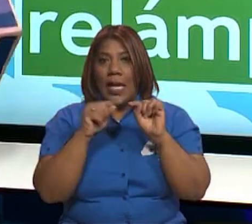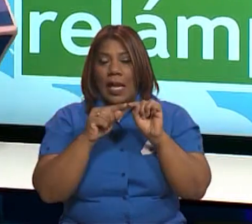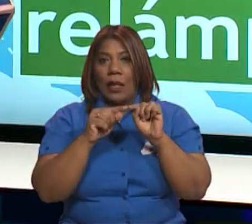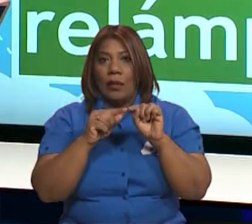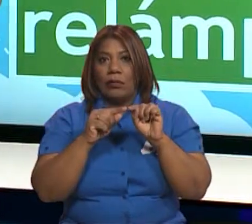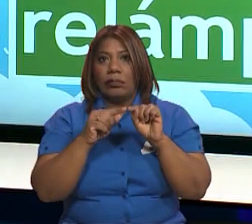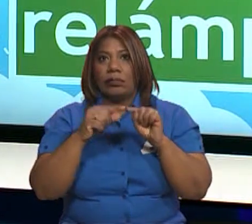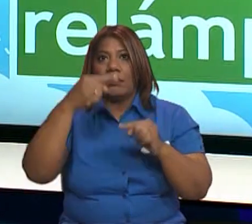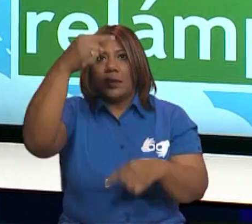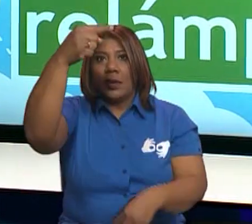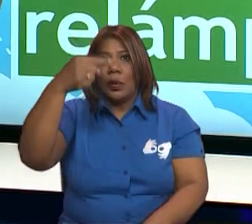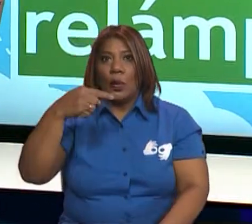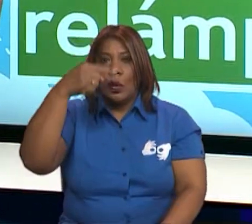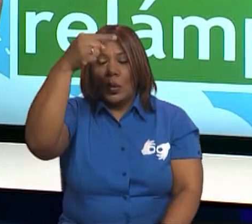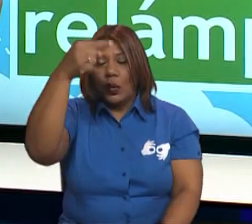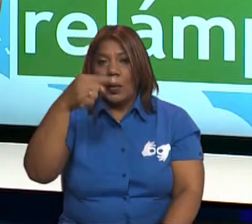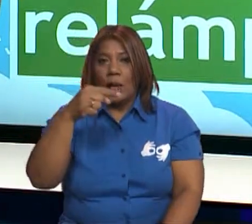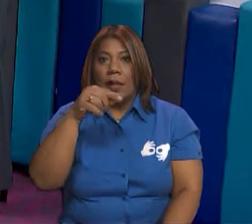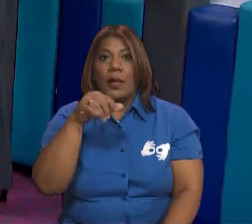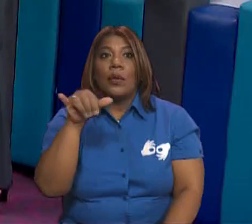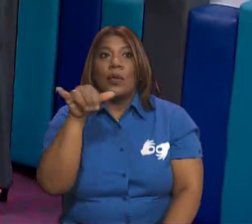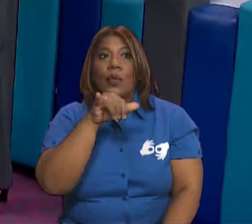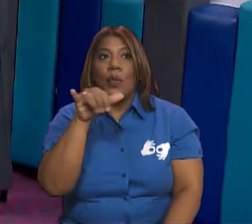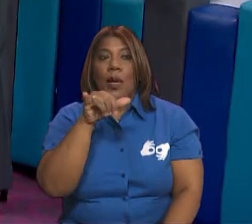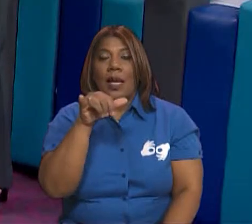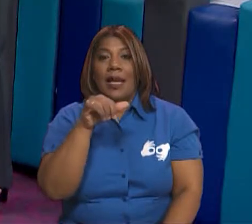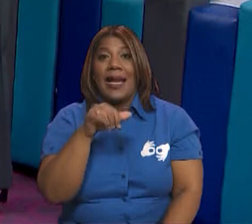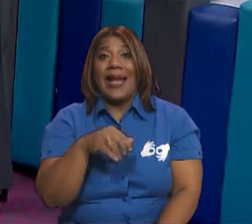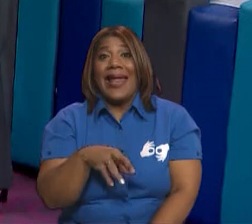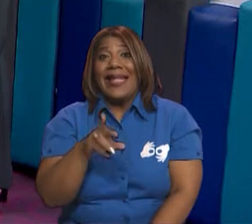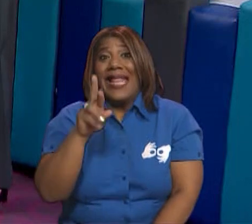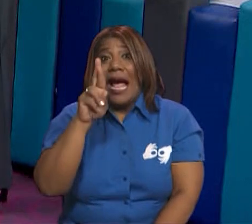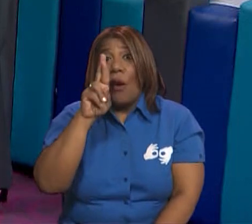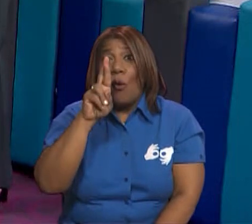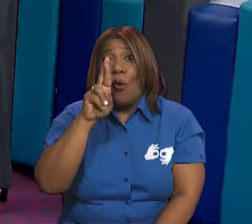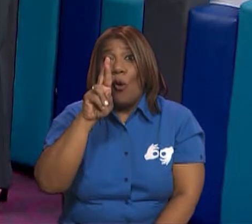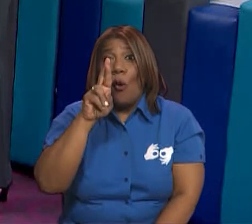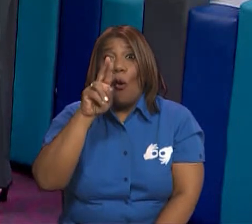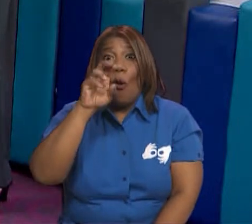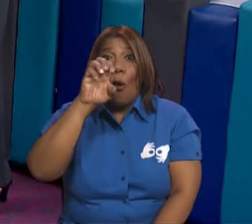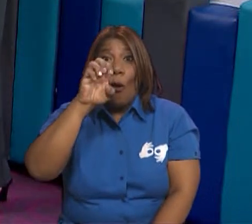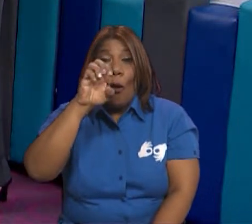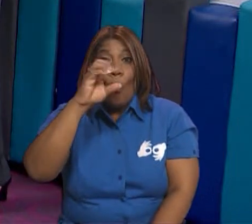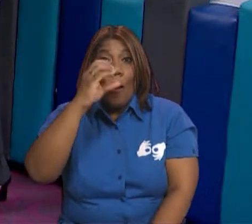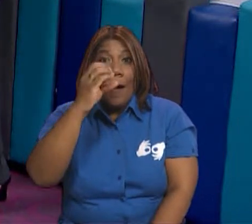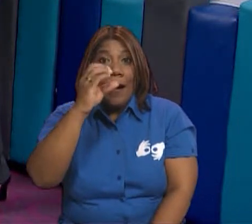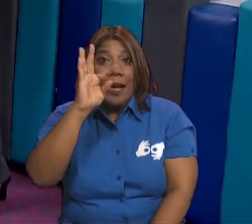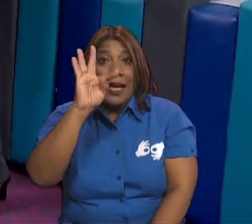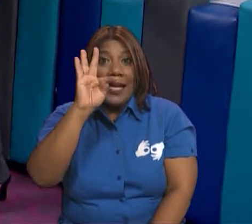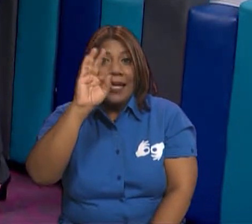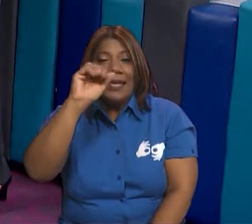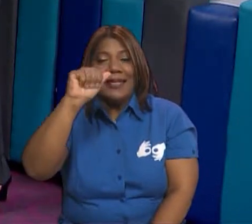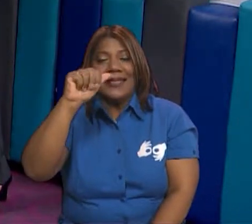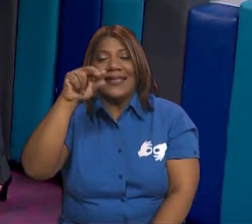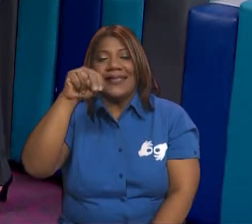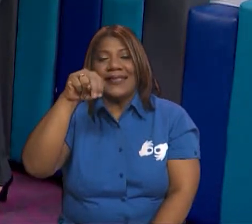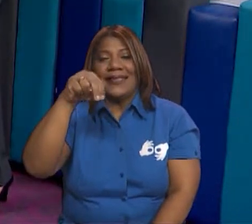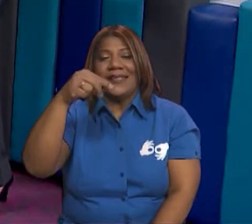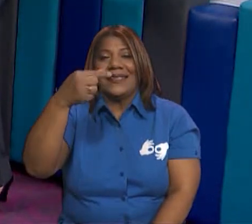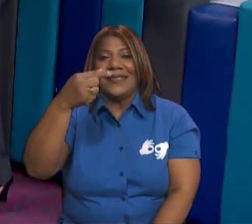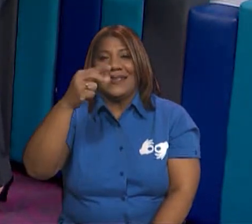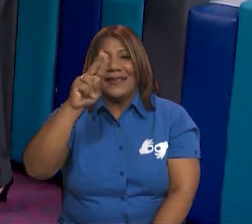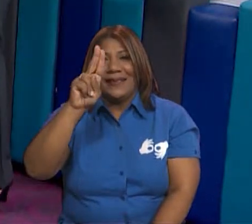un polígono de cuatro lados y sus lados opuestos tienen igual medida. ¿Cuál será, profesora? Yo pienso que es el rectángulo.